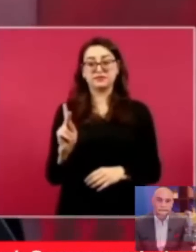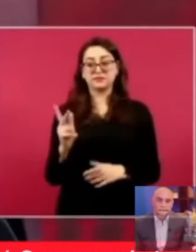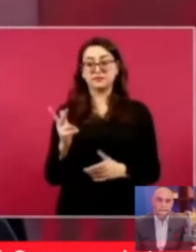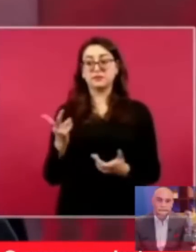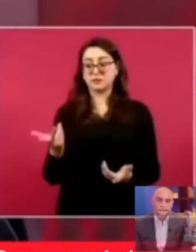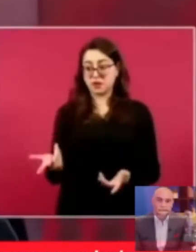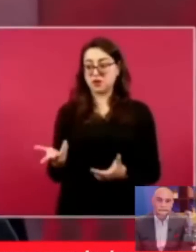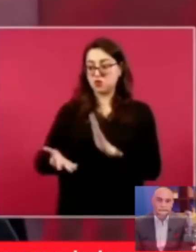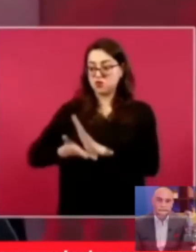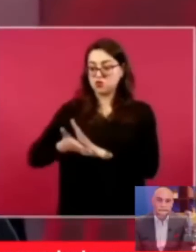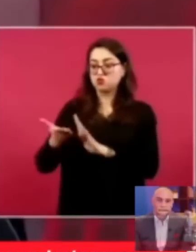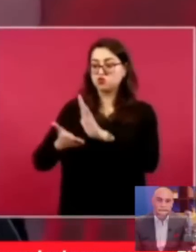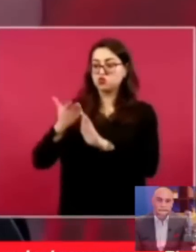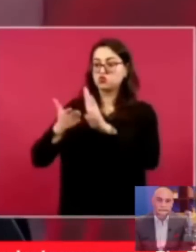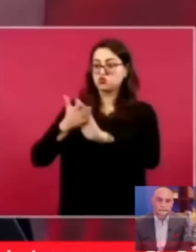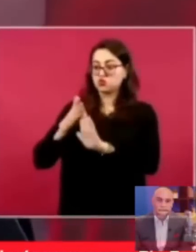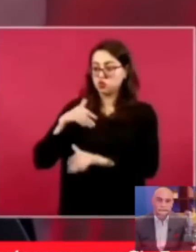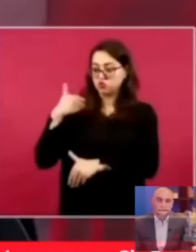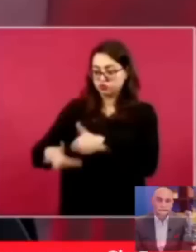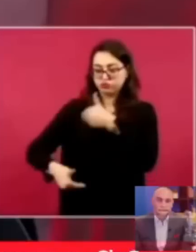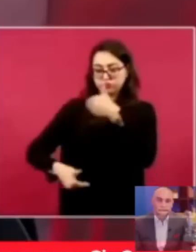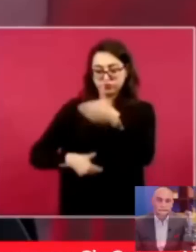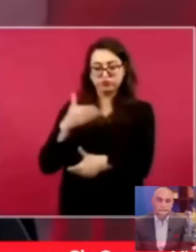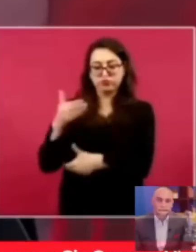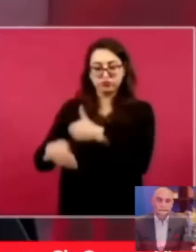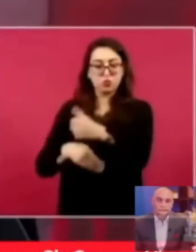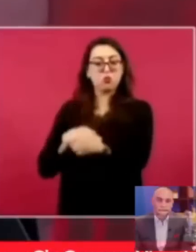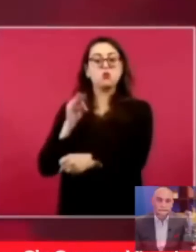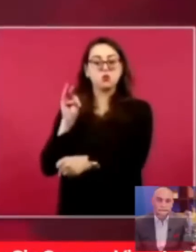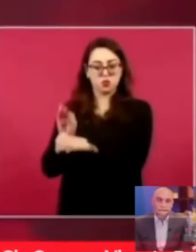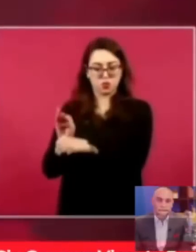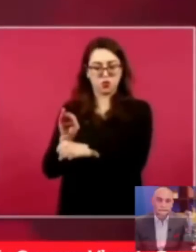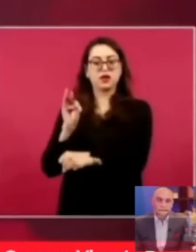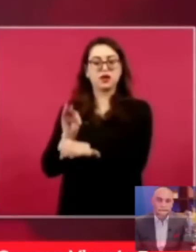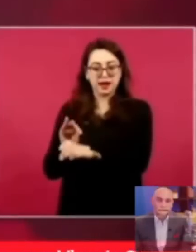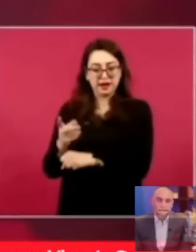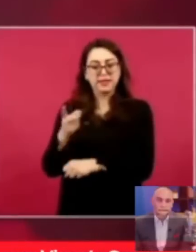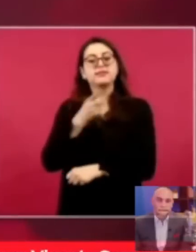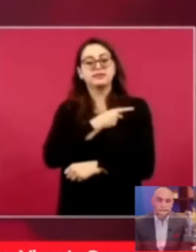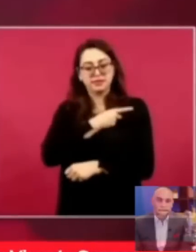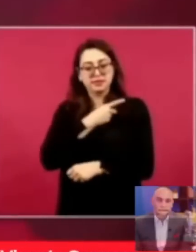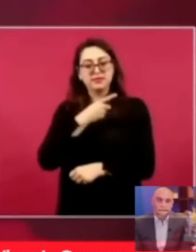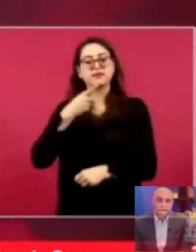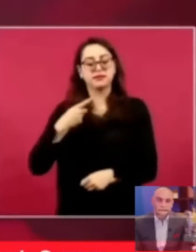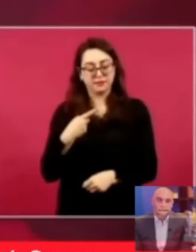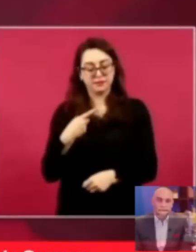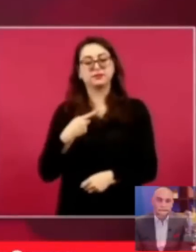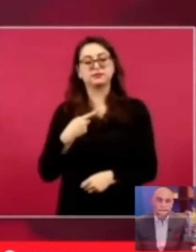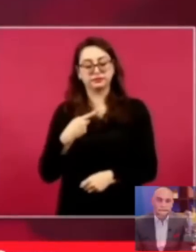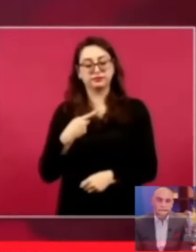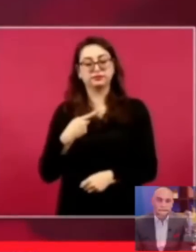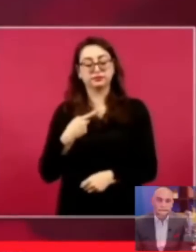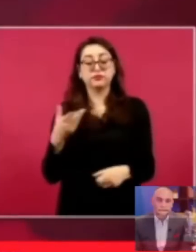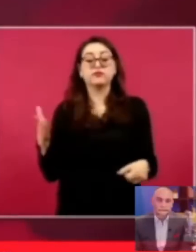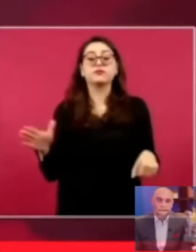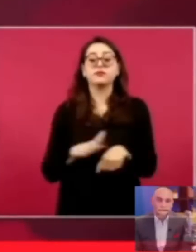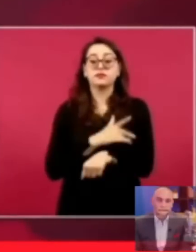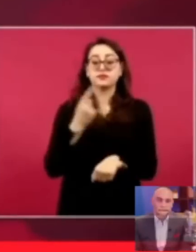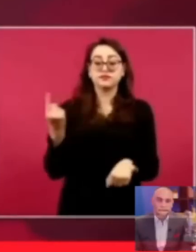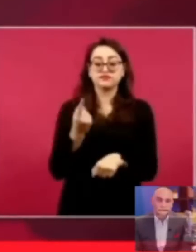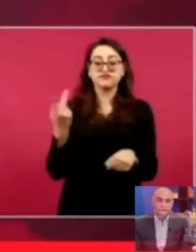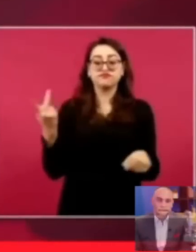que proteger estas obras porque esto es insensatos y responsables